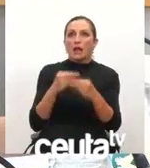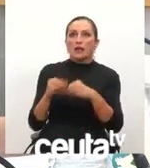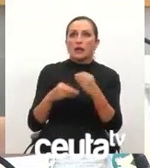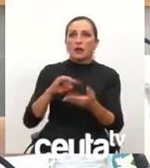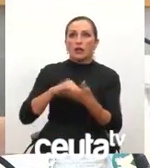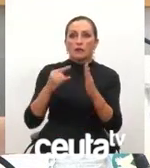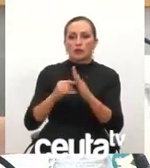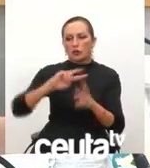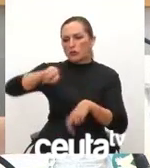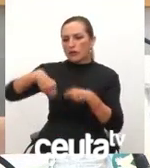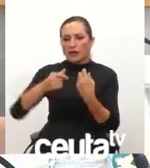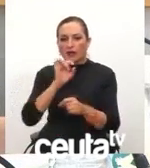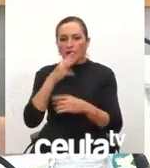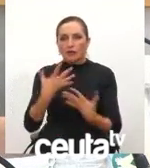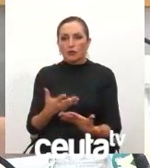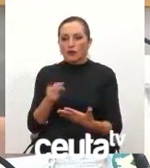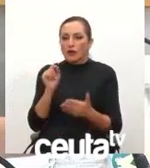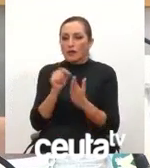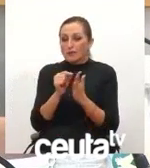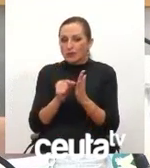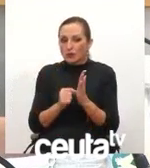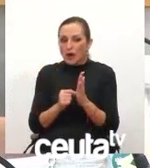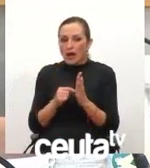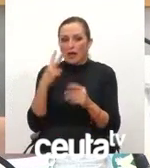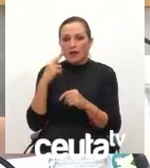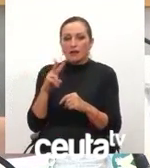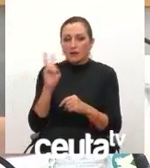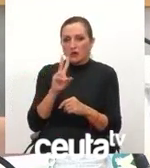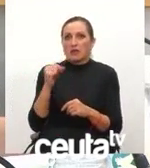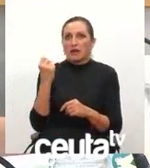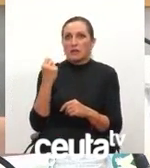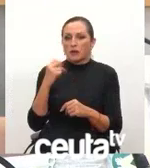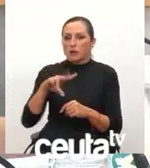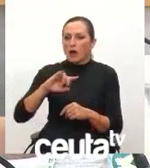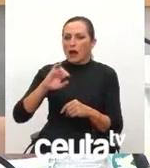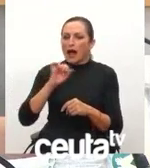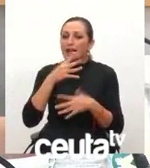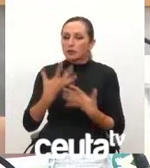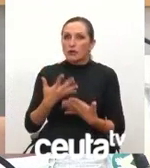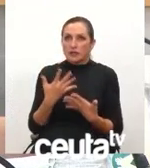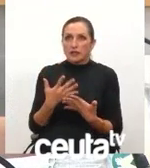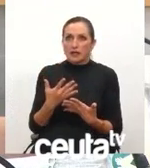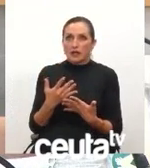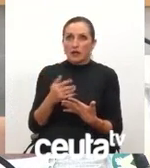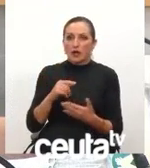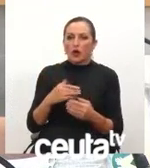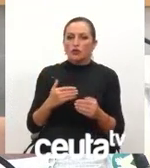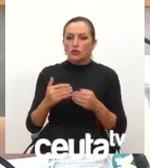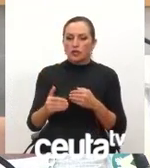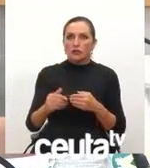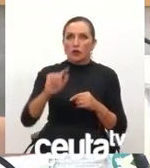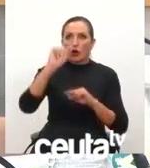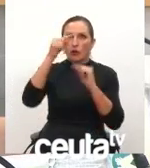son modificaciones y actualizaciones puntuales, reflejaremos tras su actualización en los próximos presupuestos generales de la ciudad una